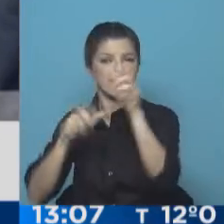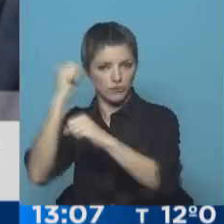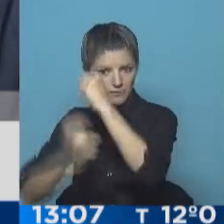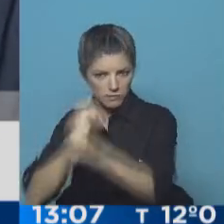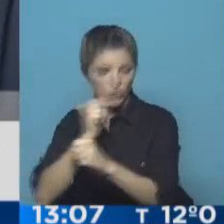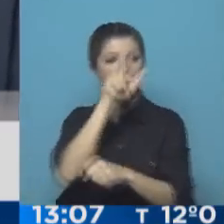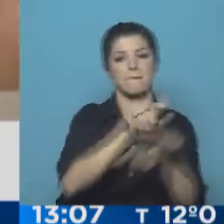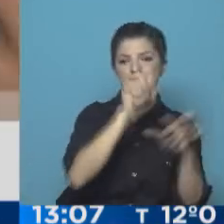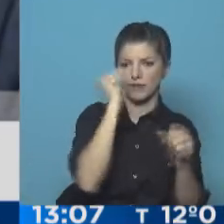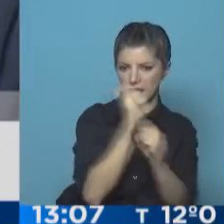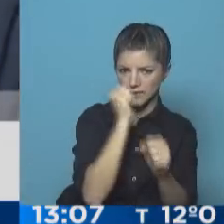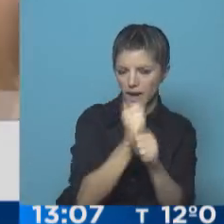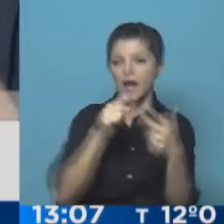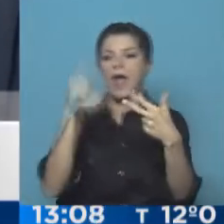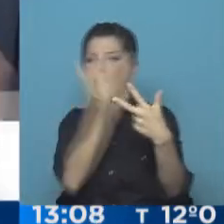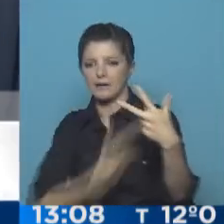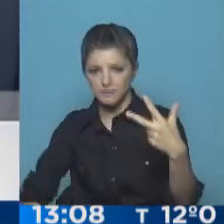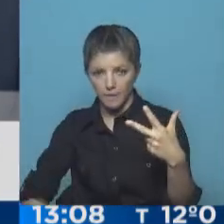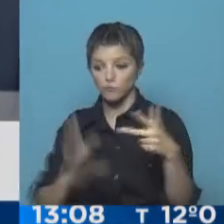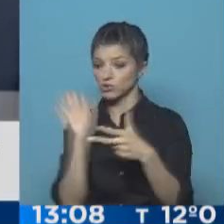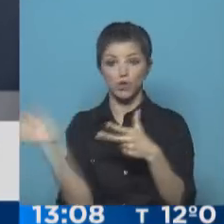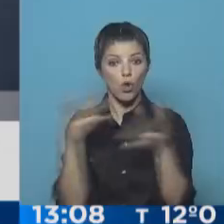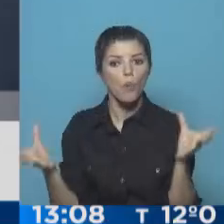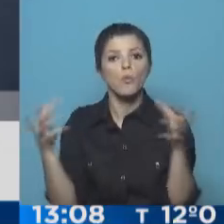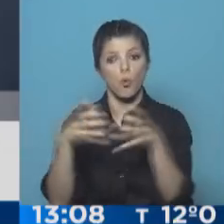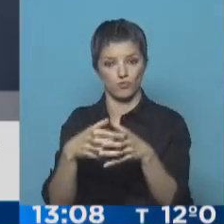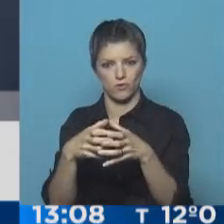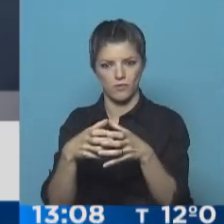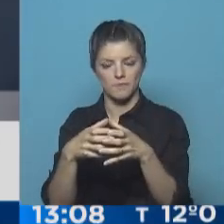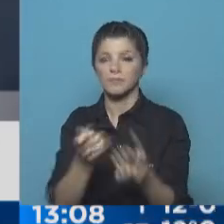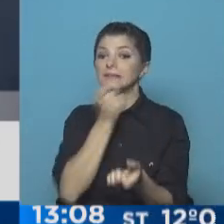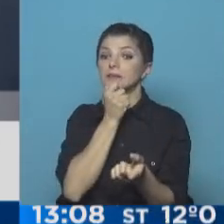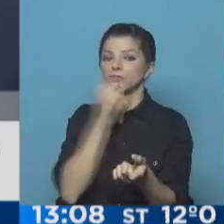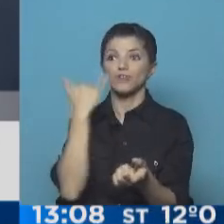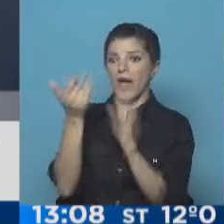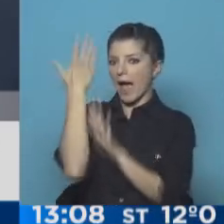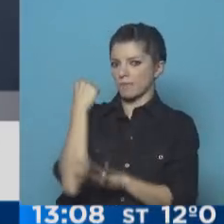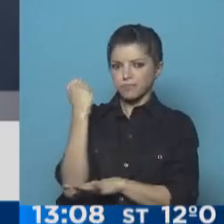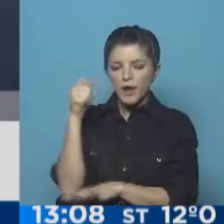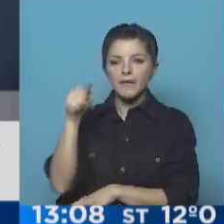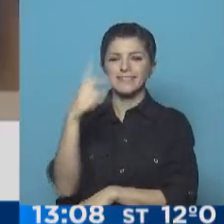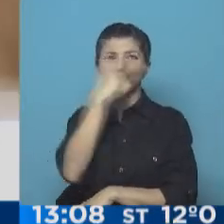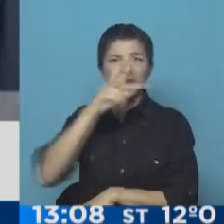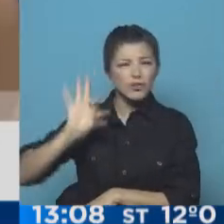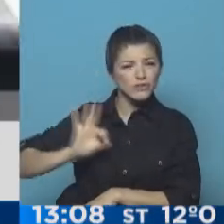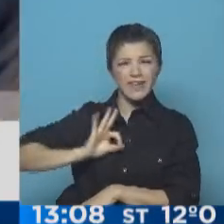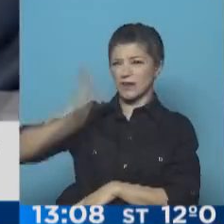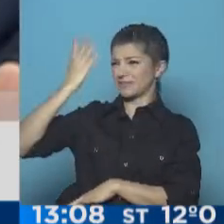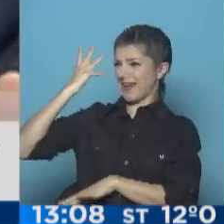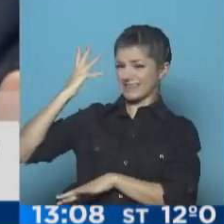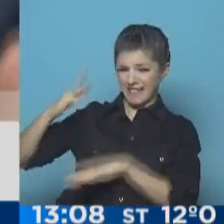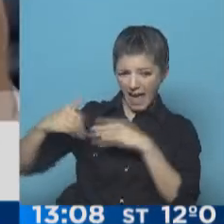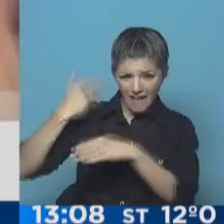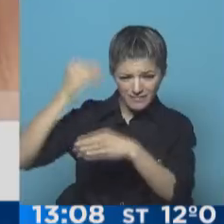con los trabajadores con el estado si fuimos capaces de lograr mayor crecimiento de Argentina en los últimos 200 años como juntos